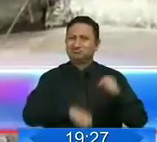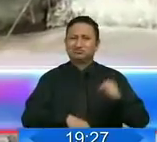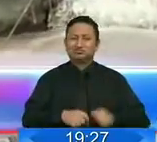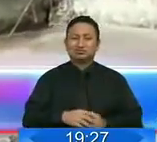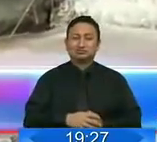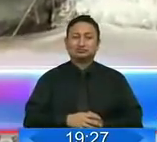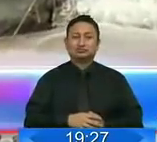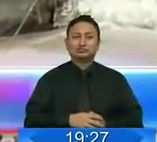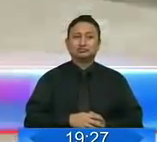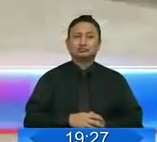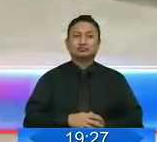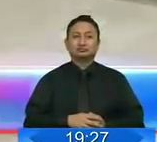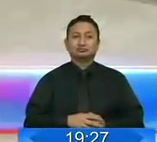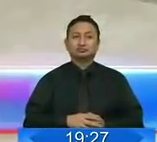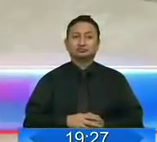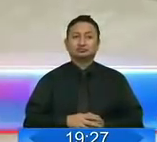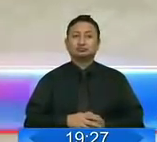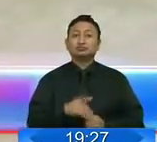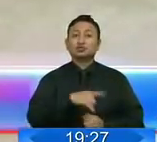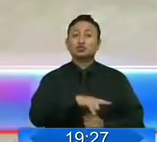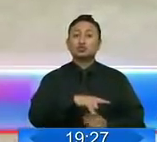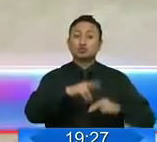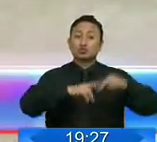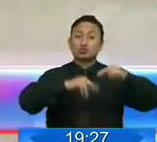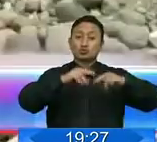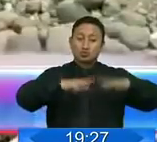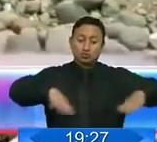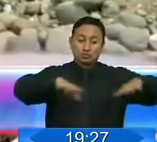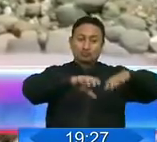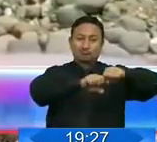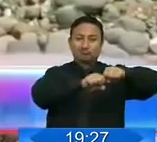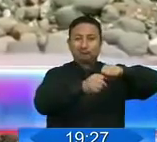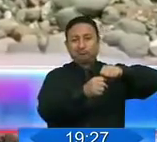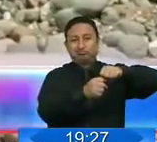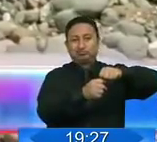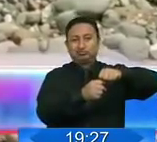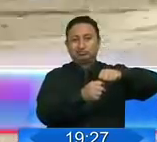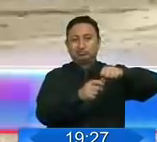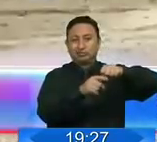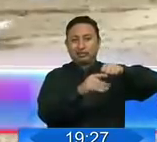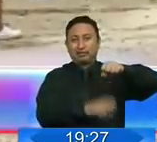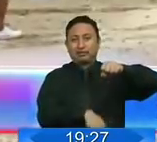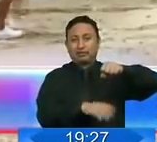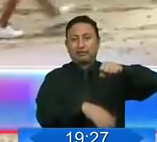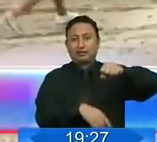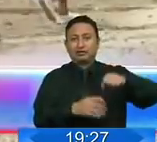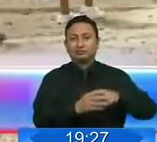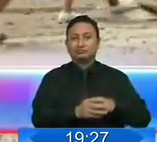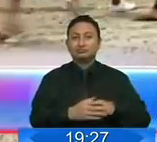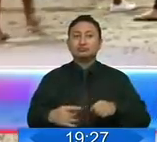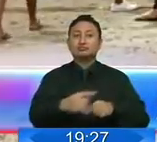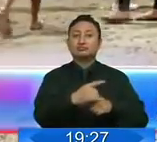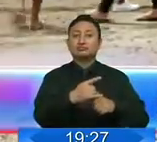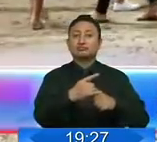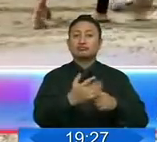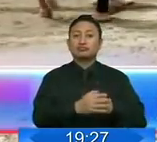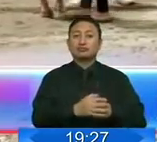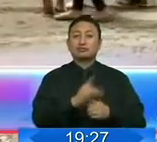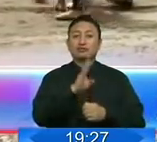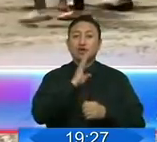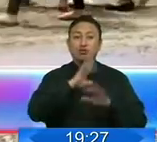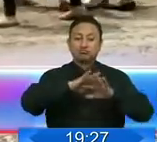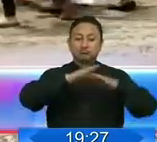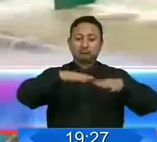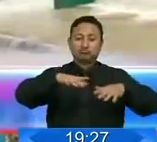esta provincia. Parte de su infraestructura colapsó y quedó destruida. El complejo fue totalmente anegado y quedó lleno de